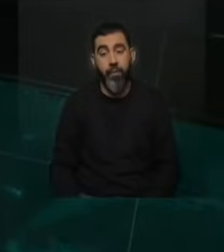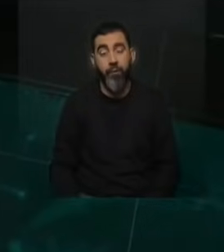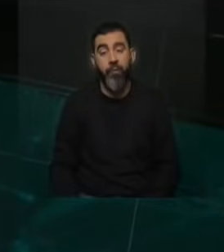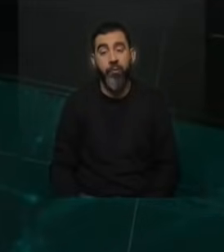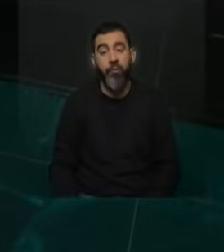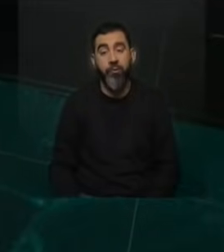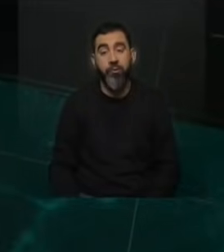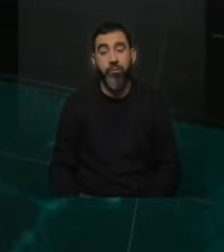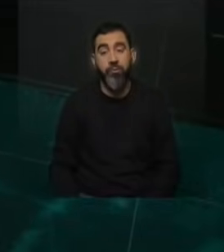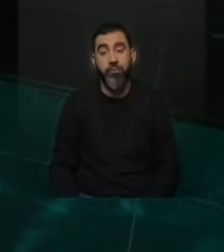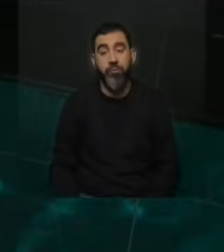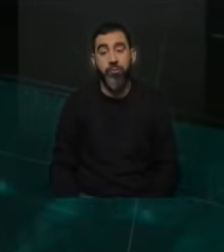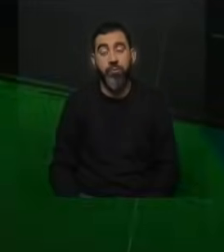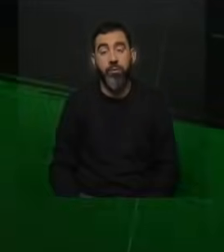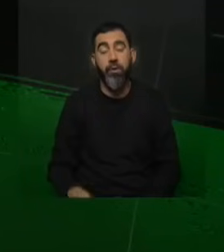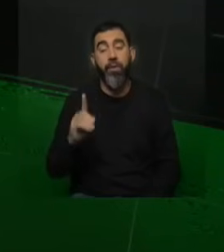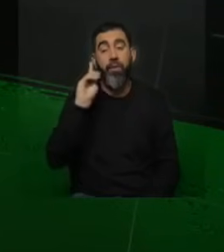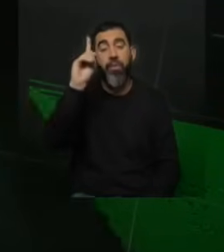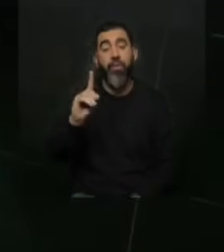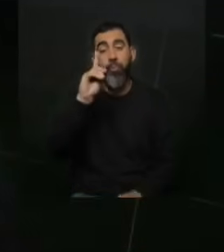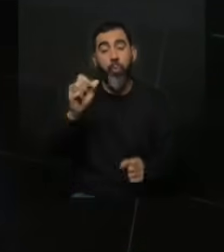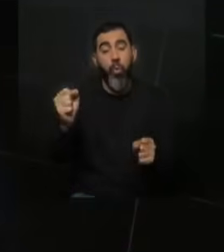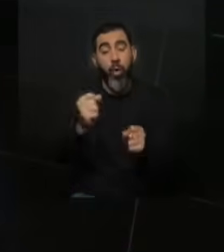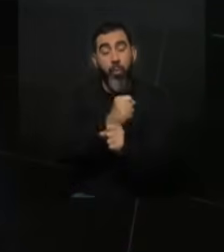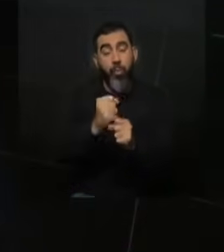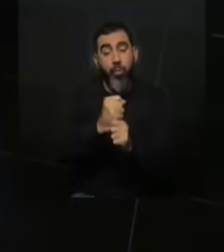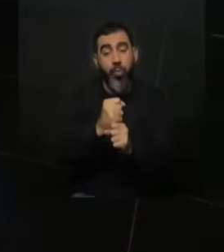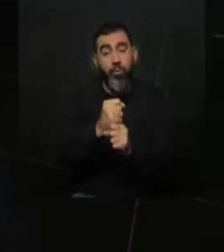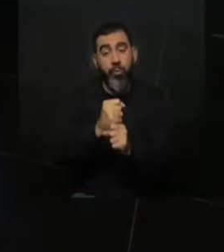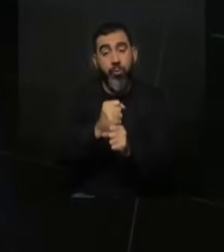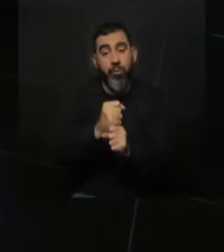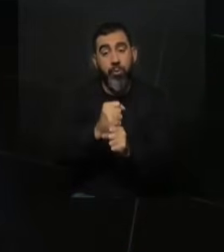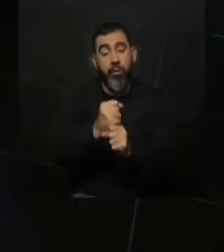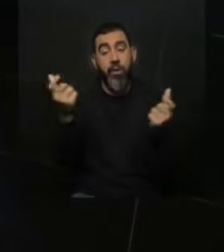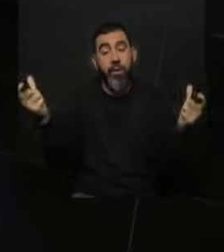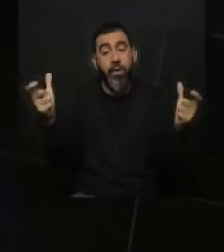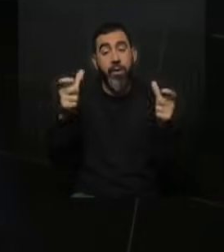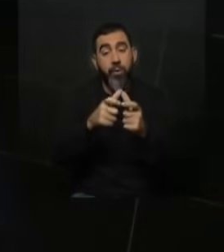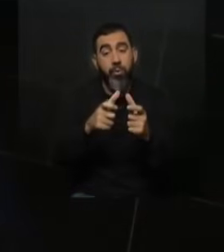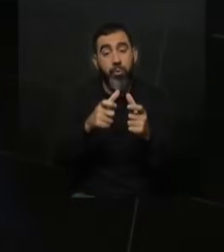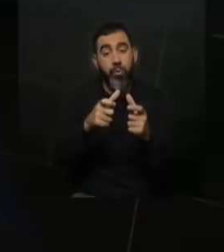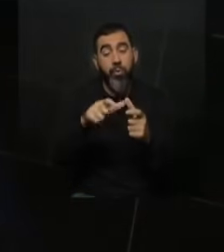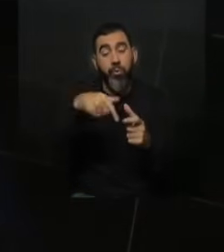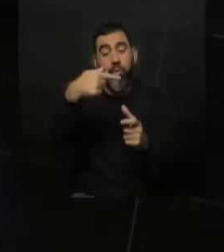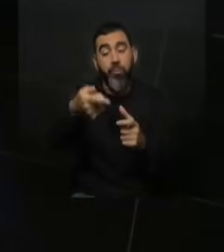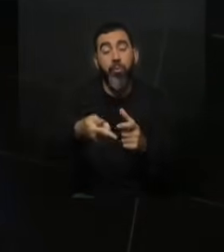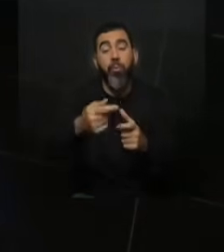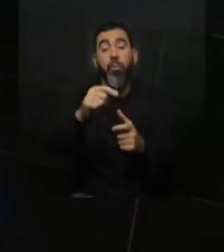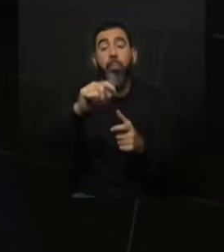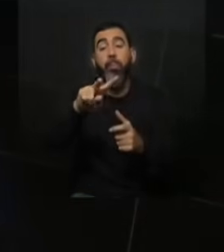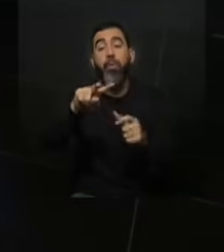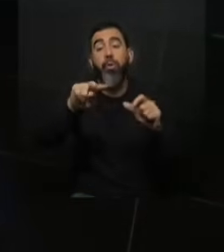mbd noticias la cámara de representantes aprobó realizar una extraordinaria Esto será el próximo